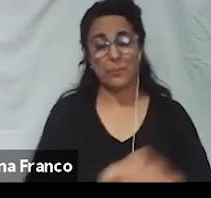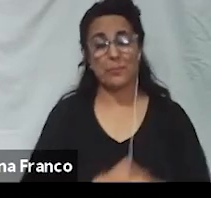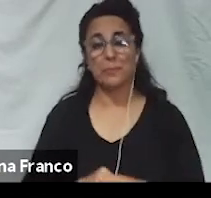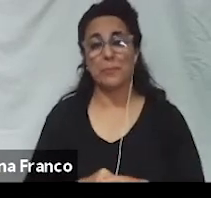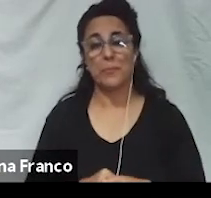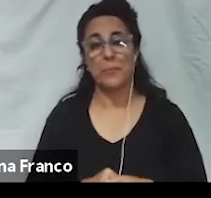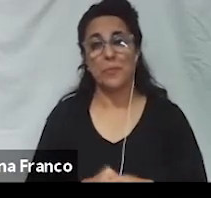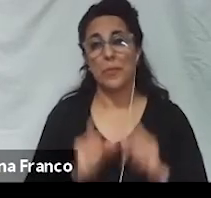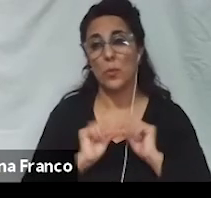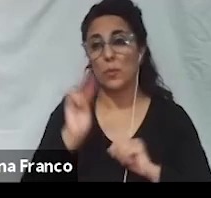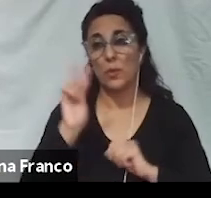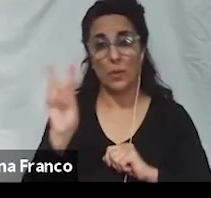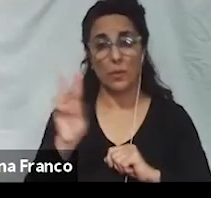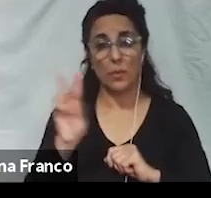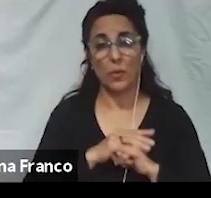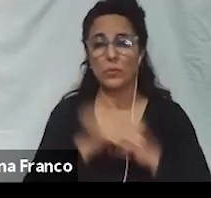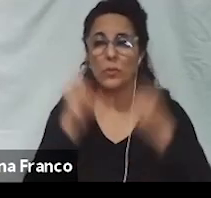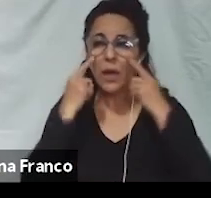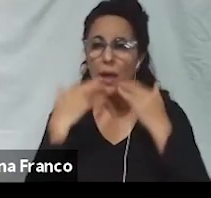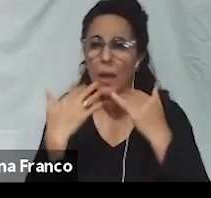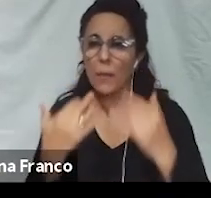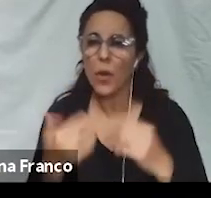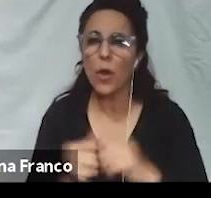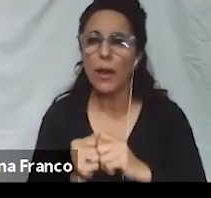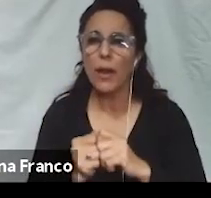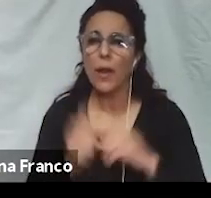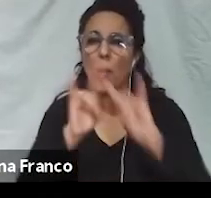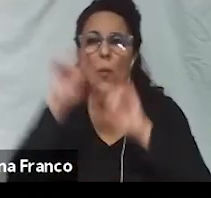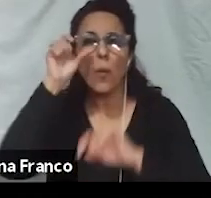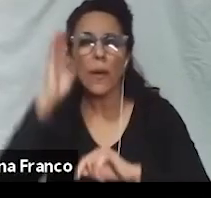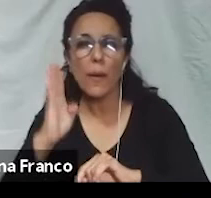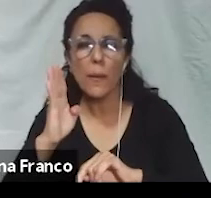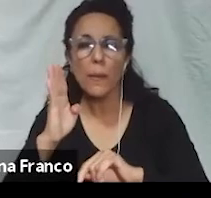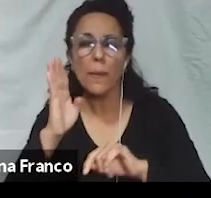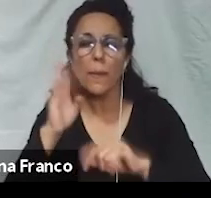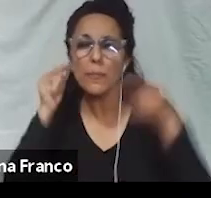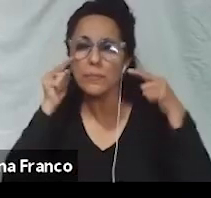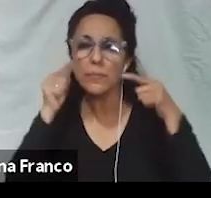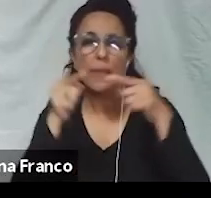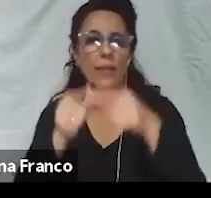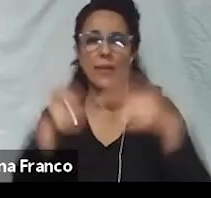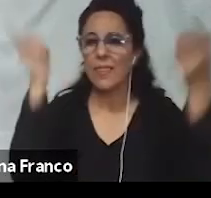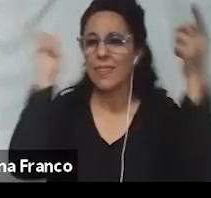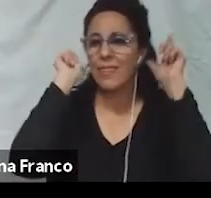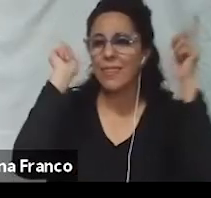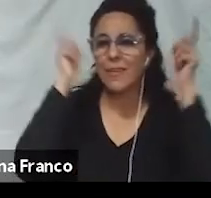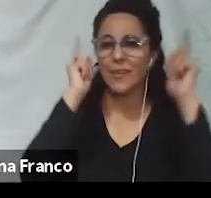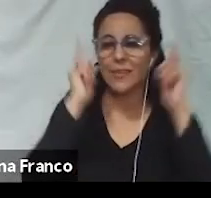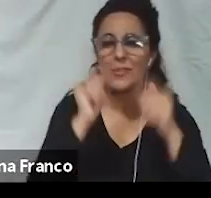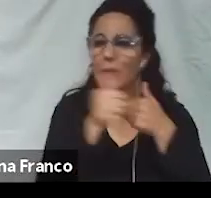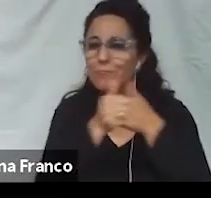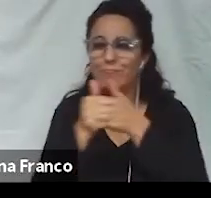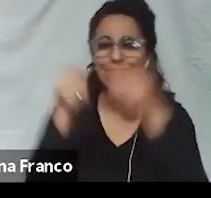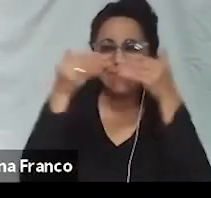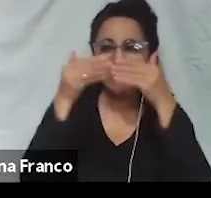Luego nos vamos al paso 2, que es explorar el sitio web de destino. Y acá ya empieza un poco la diversión y empezamos a explorar